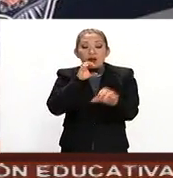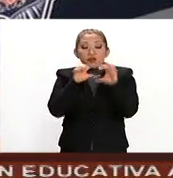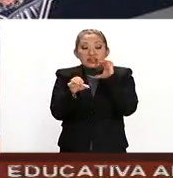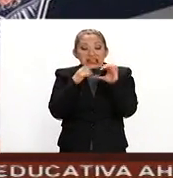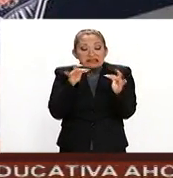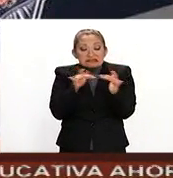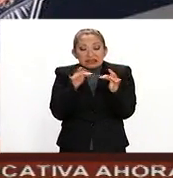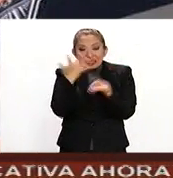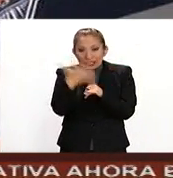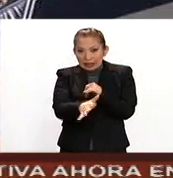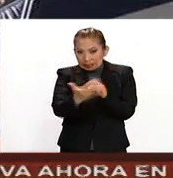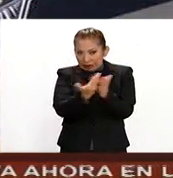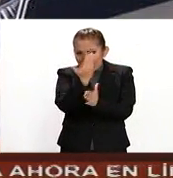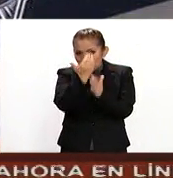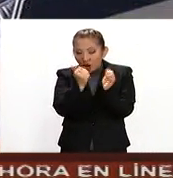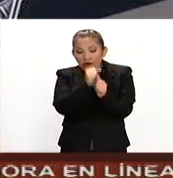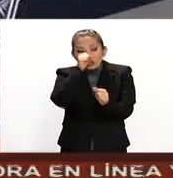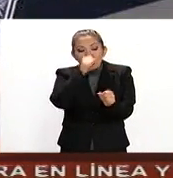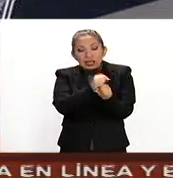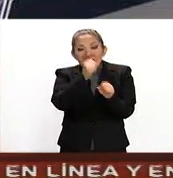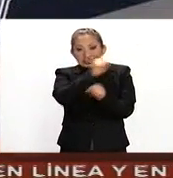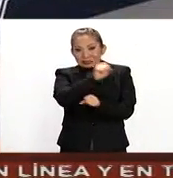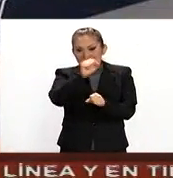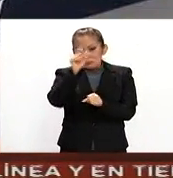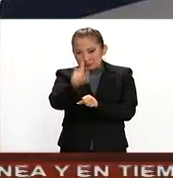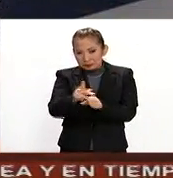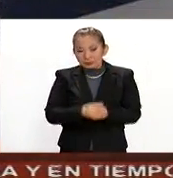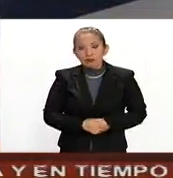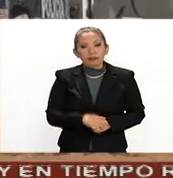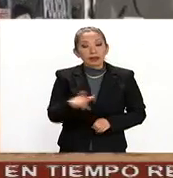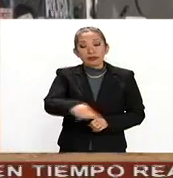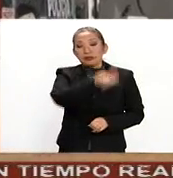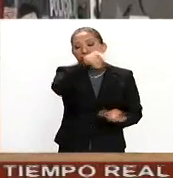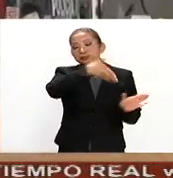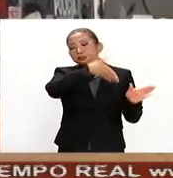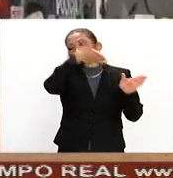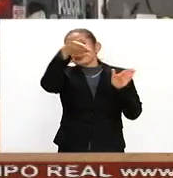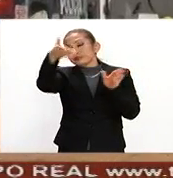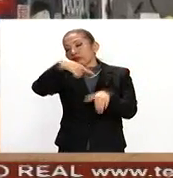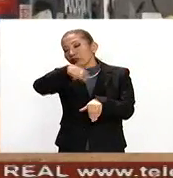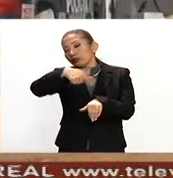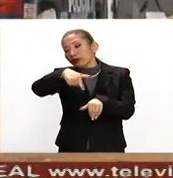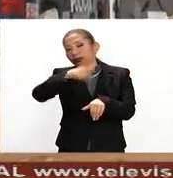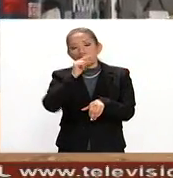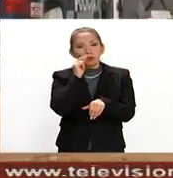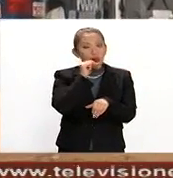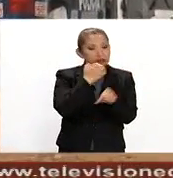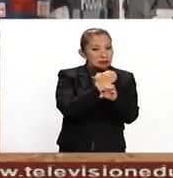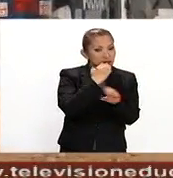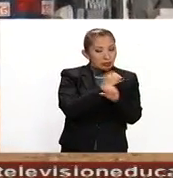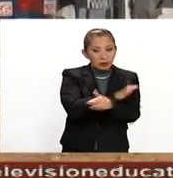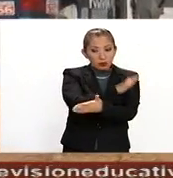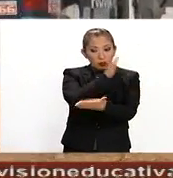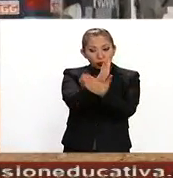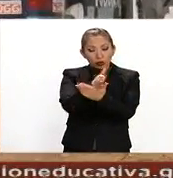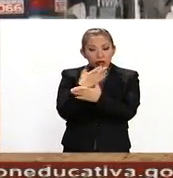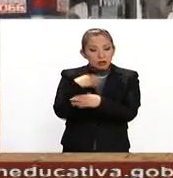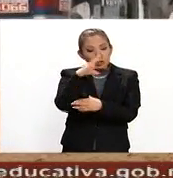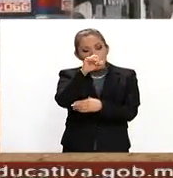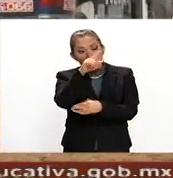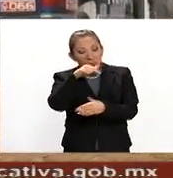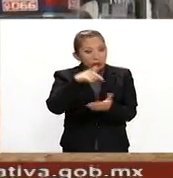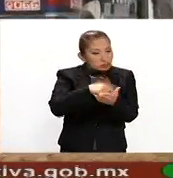comunicarse cerca de las 10 de la mañana con la Secretaría de Seguridad Pública. Horas más tarde, elementos de la Policía Estatal acudieron a la